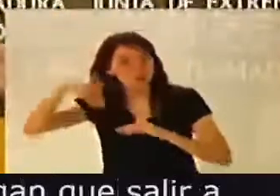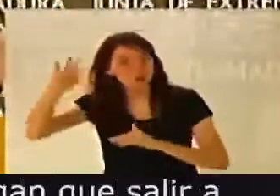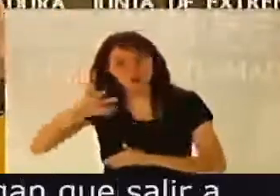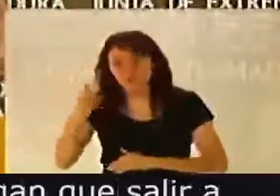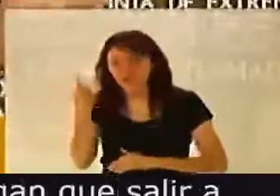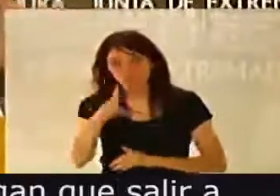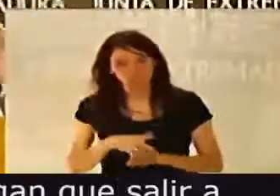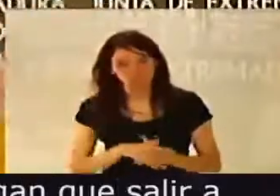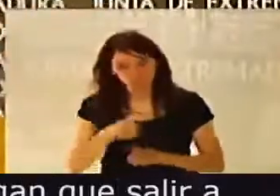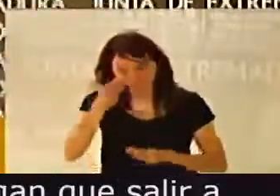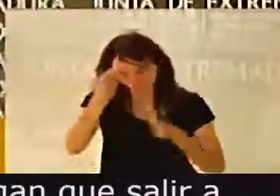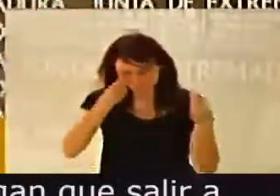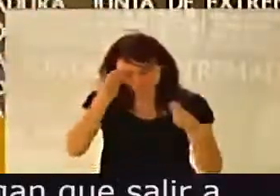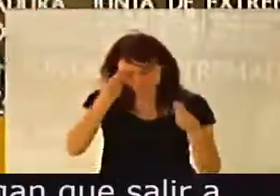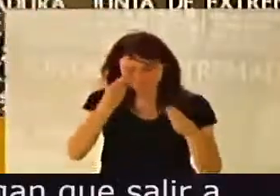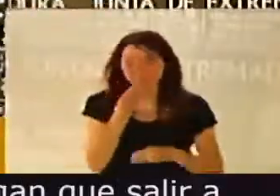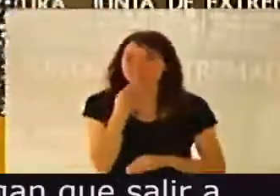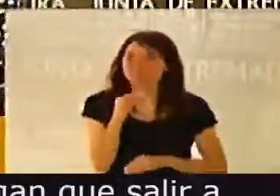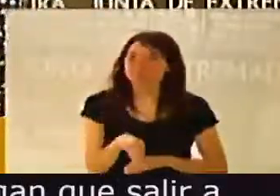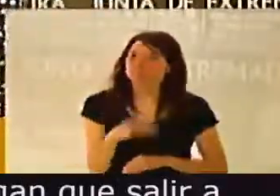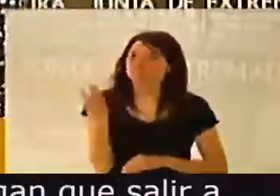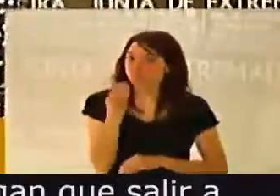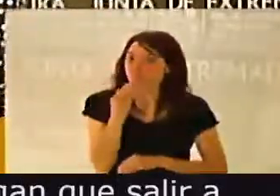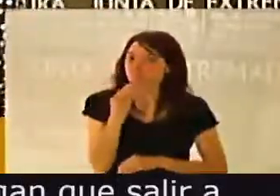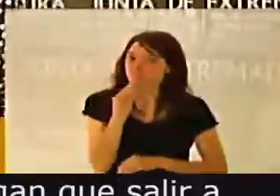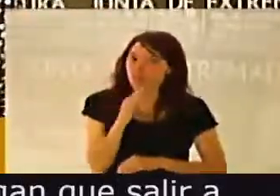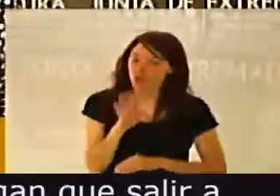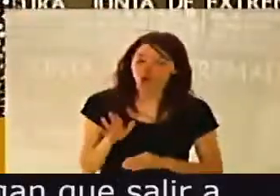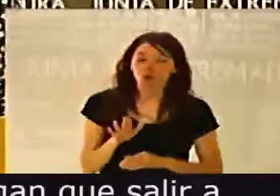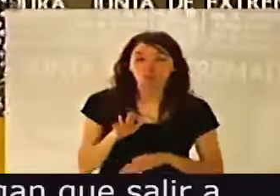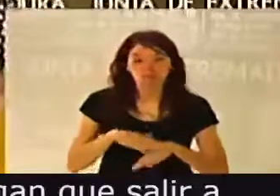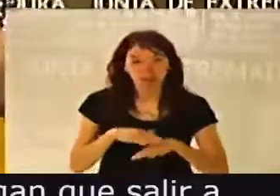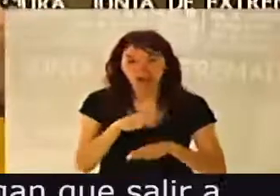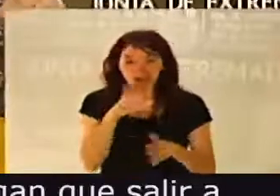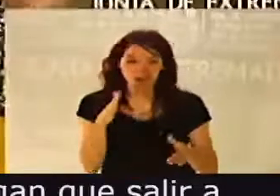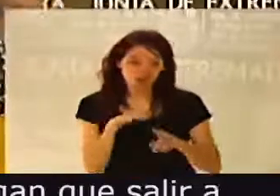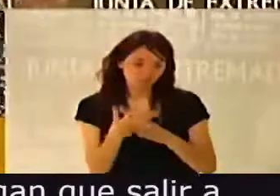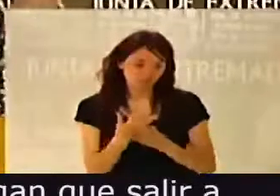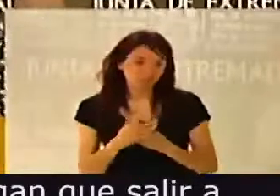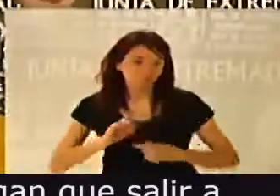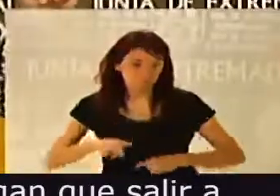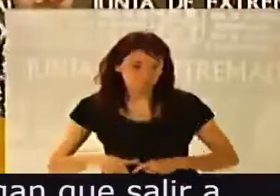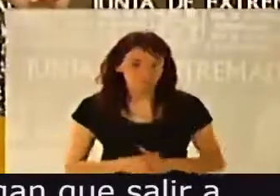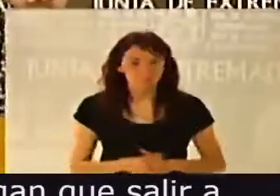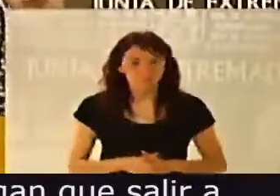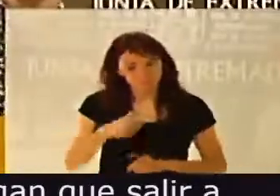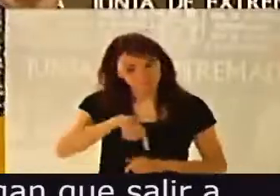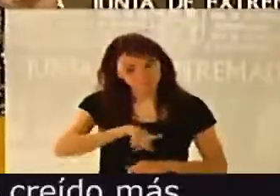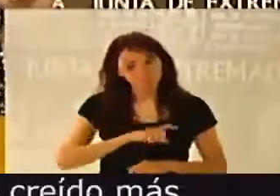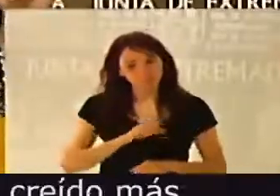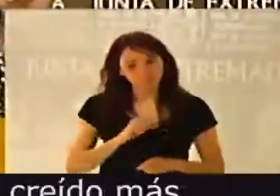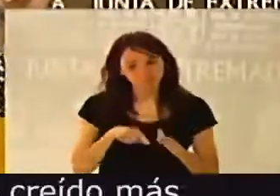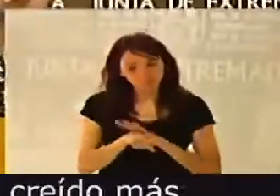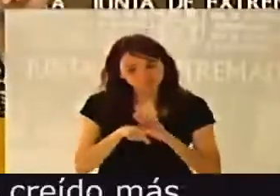que hemos creído más oportuna en estos momentos, sobre la que venimos trabajando